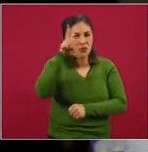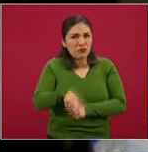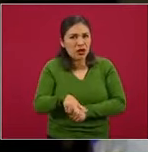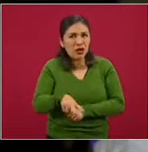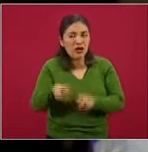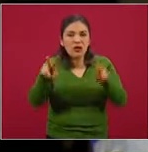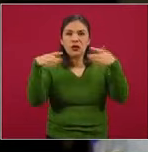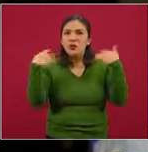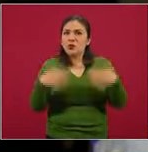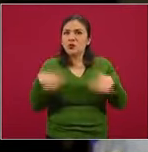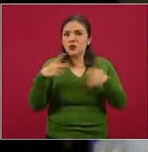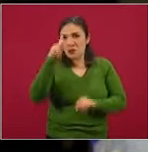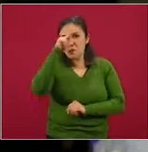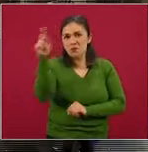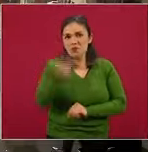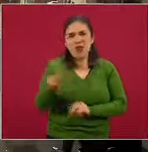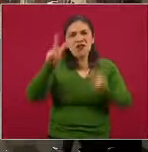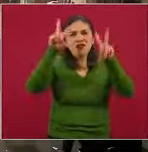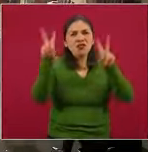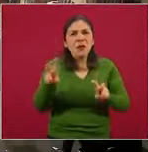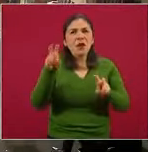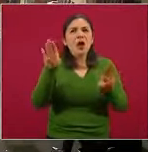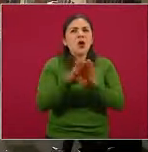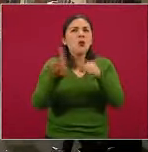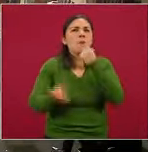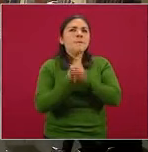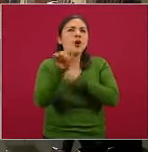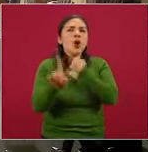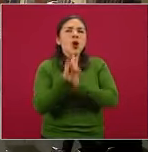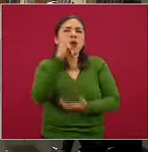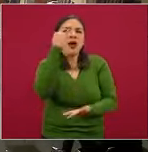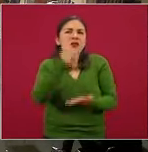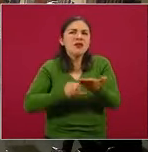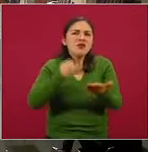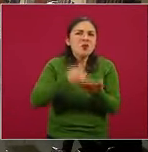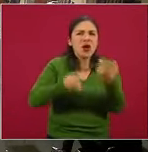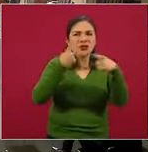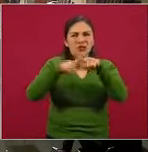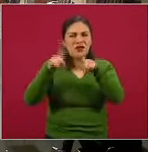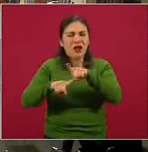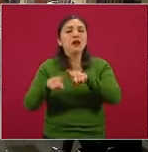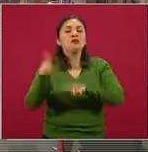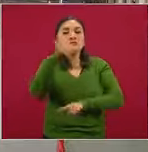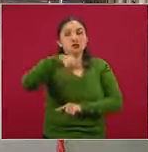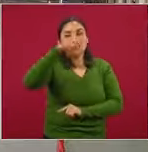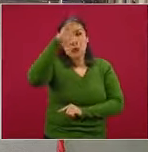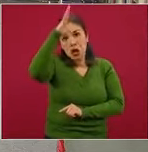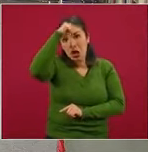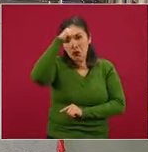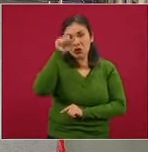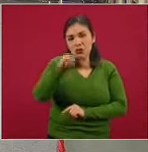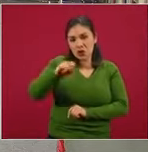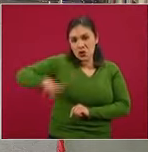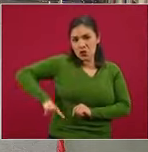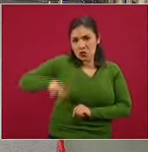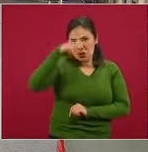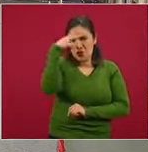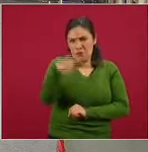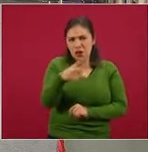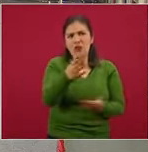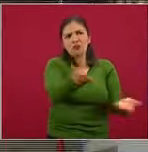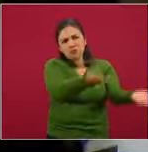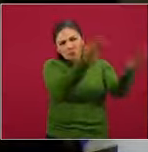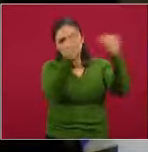todo un tema con el tema de la crisis de los aranceles. Entonces hubo un compromiso del Gobierno de México de recibir